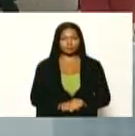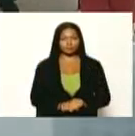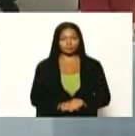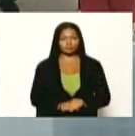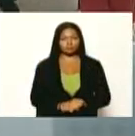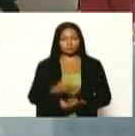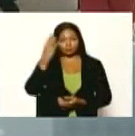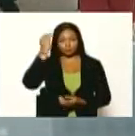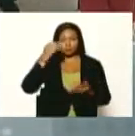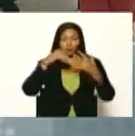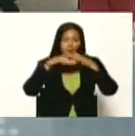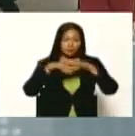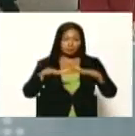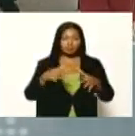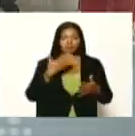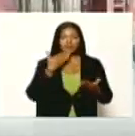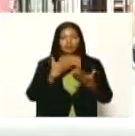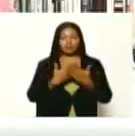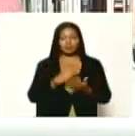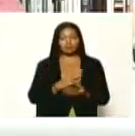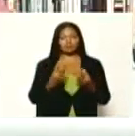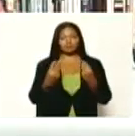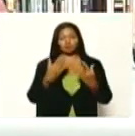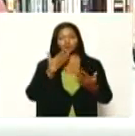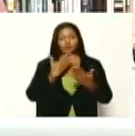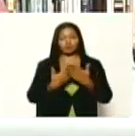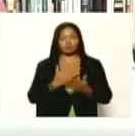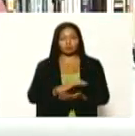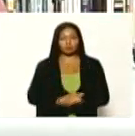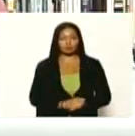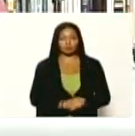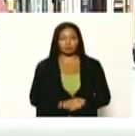Que Dios las bendiga. Gracias. Muchas gracias.